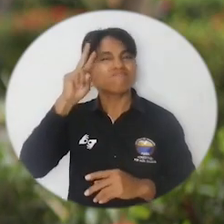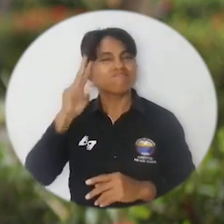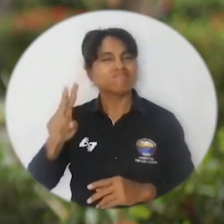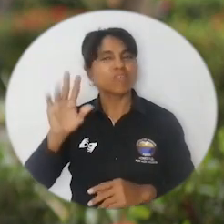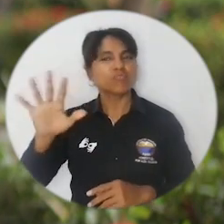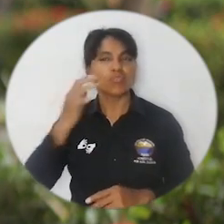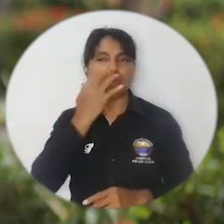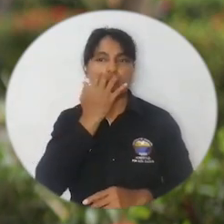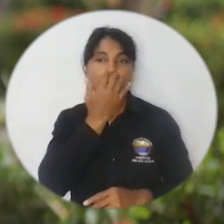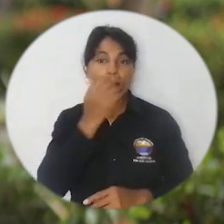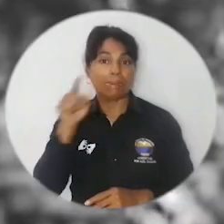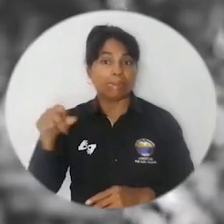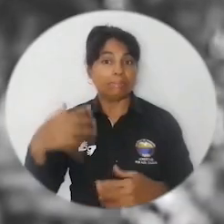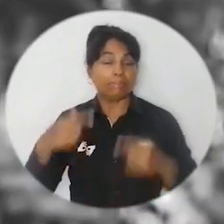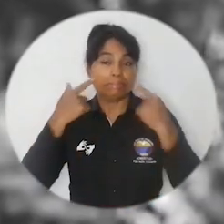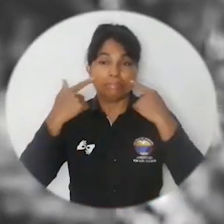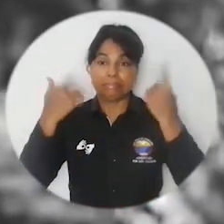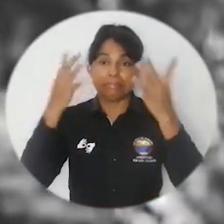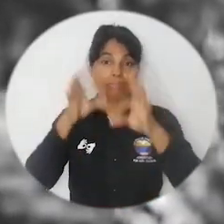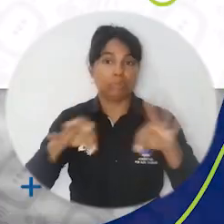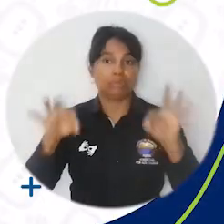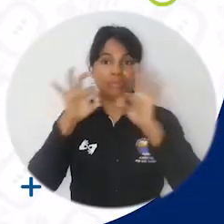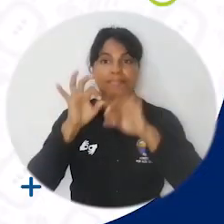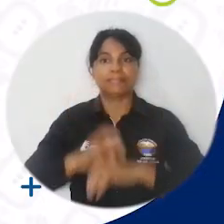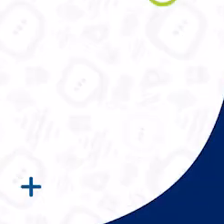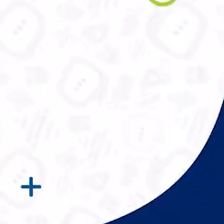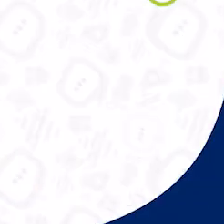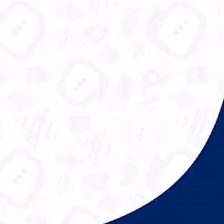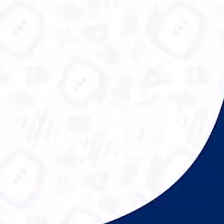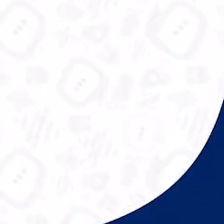relevancia que se merece este gran hijo de Aracataca.